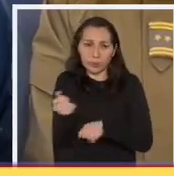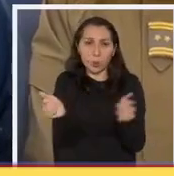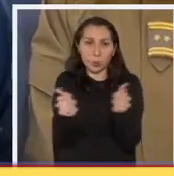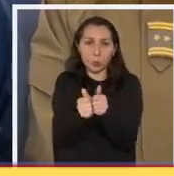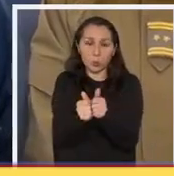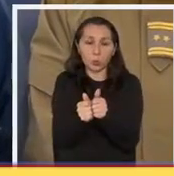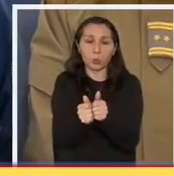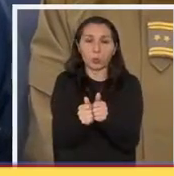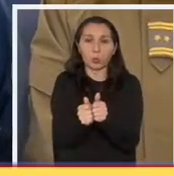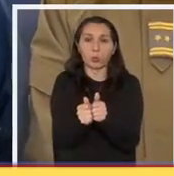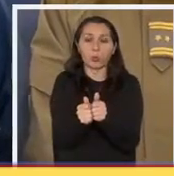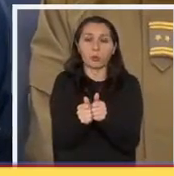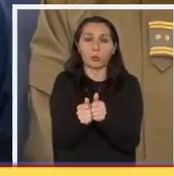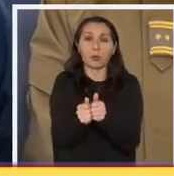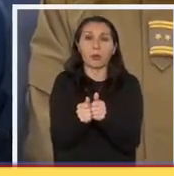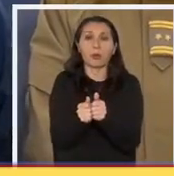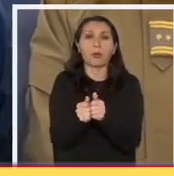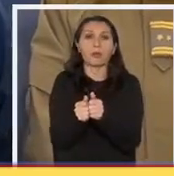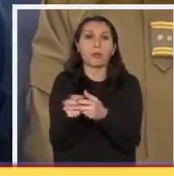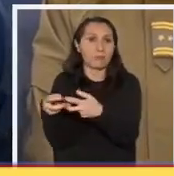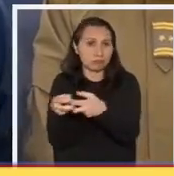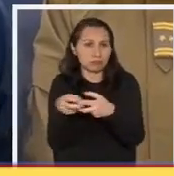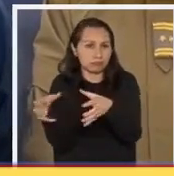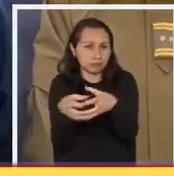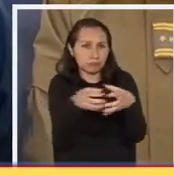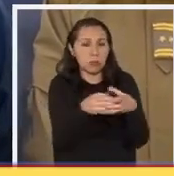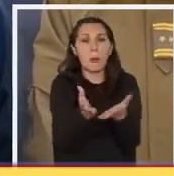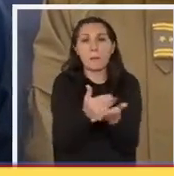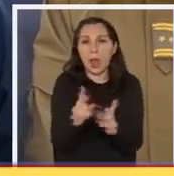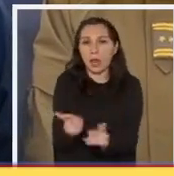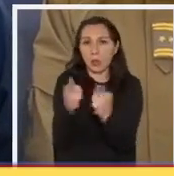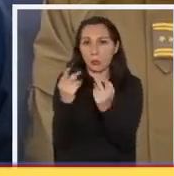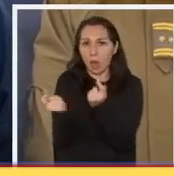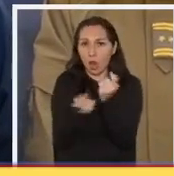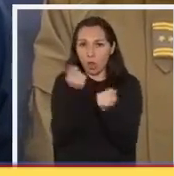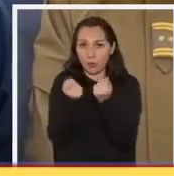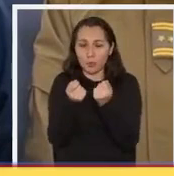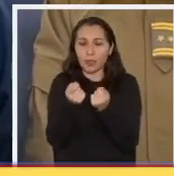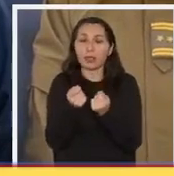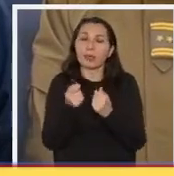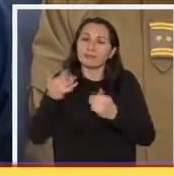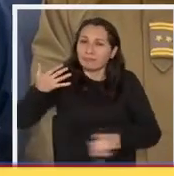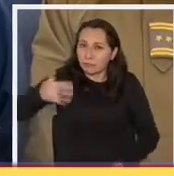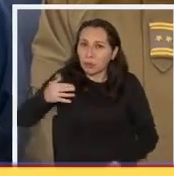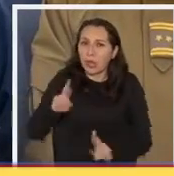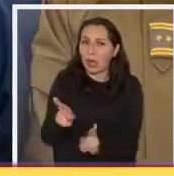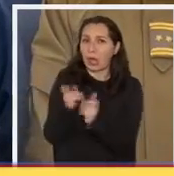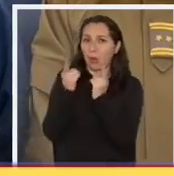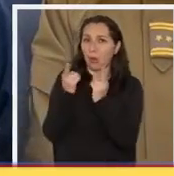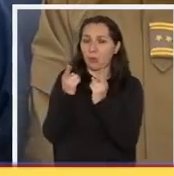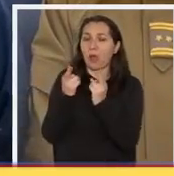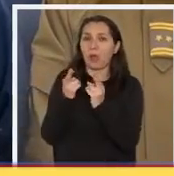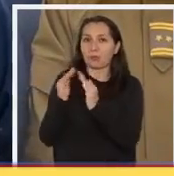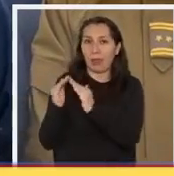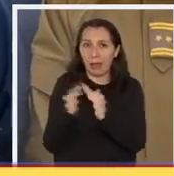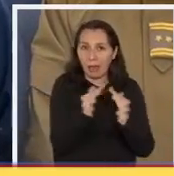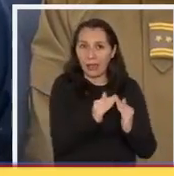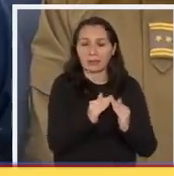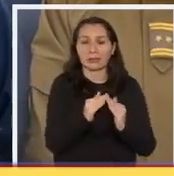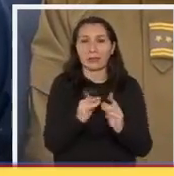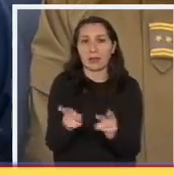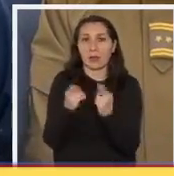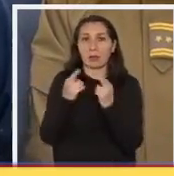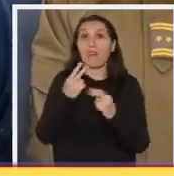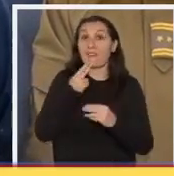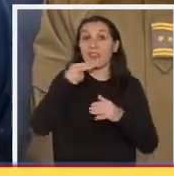conjunto con los gremios, un plan de recuperación económica. Porque es importante la recuperación de las viviendas, la recuperación de